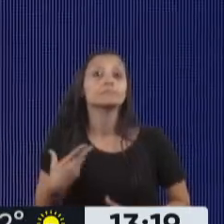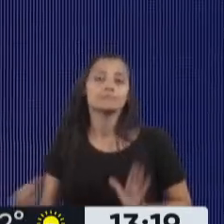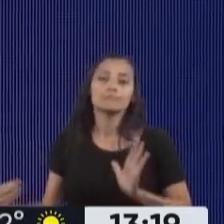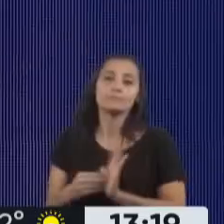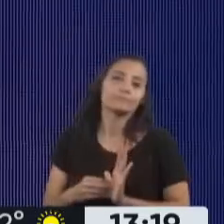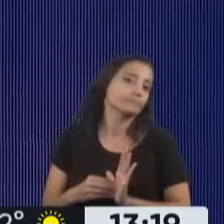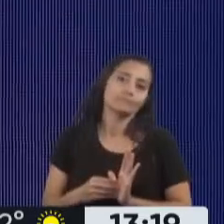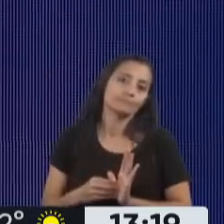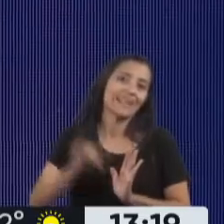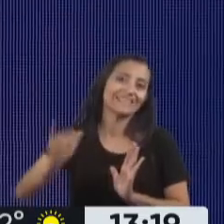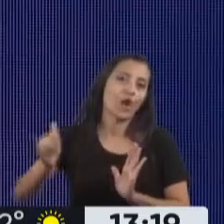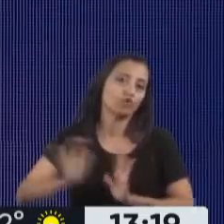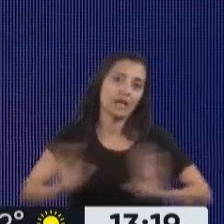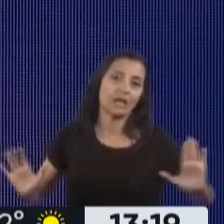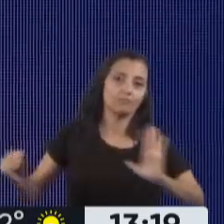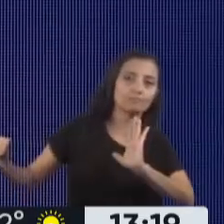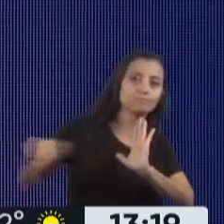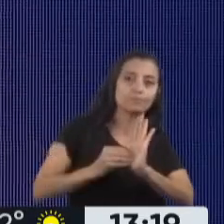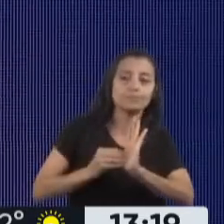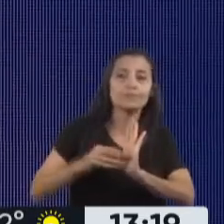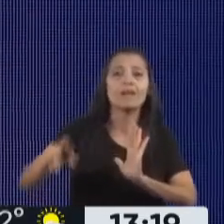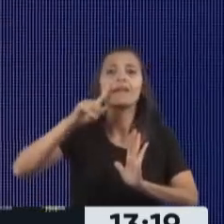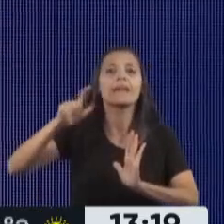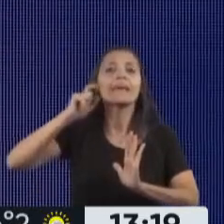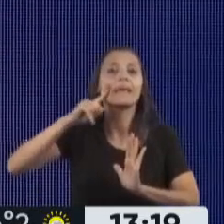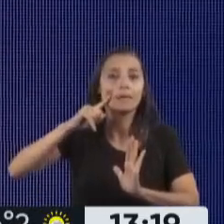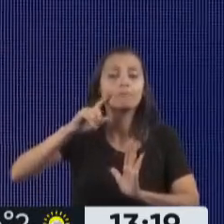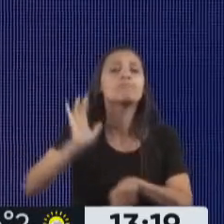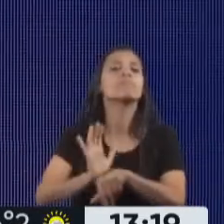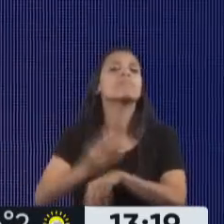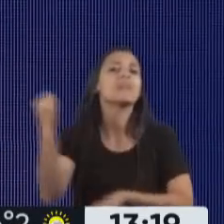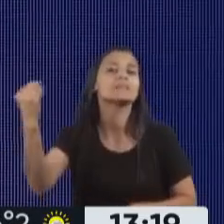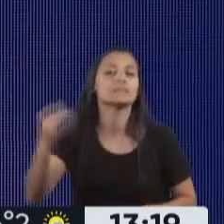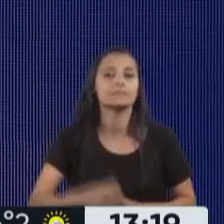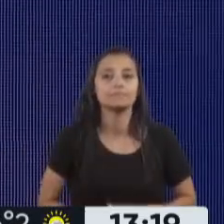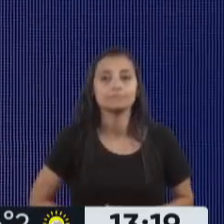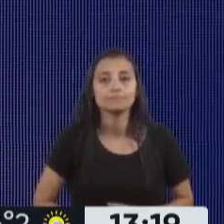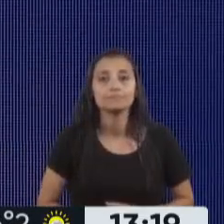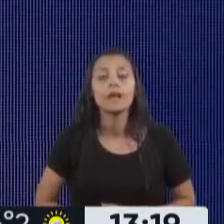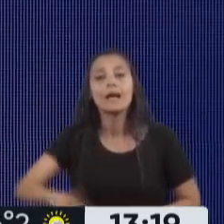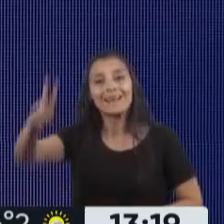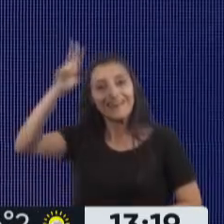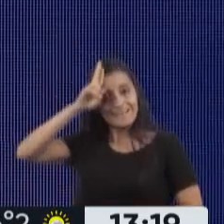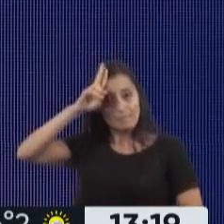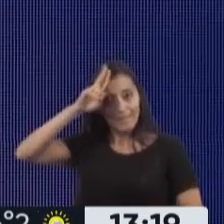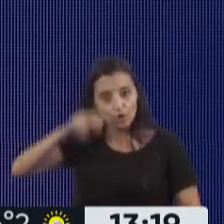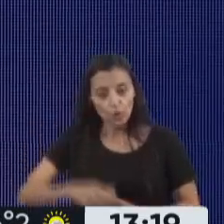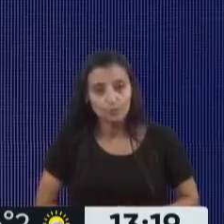pusimos de manera explícita en el RIGI fue el